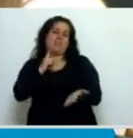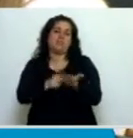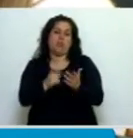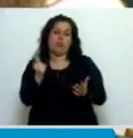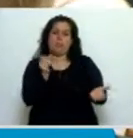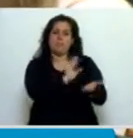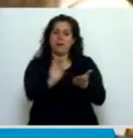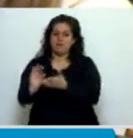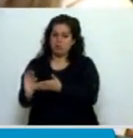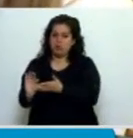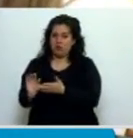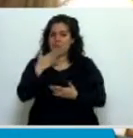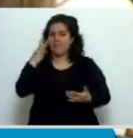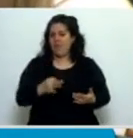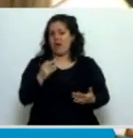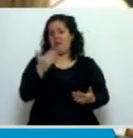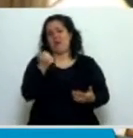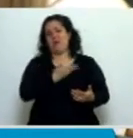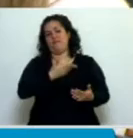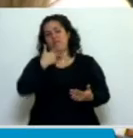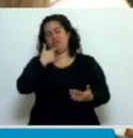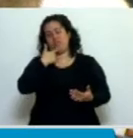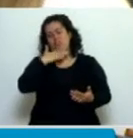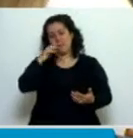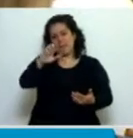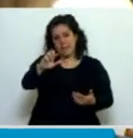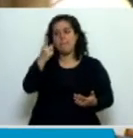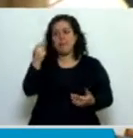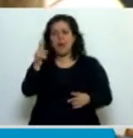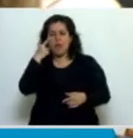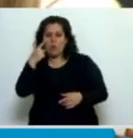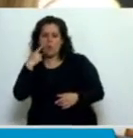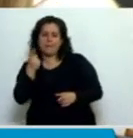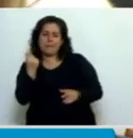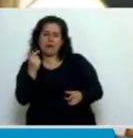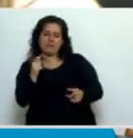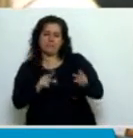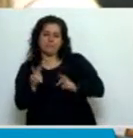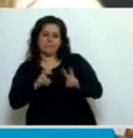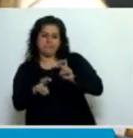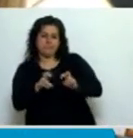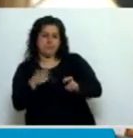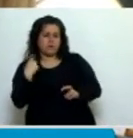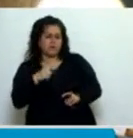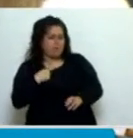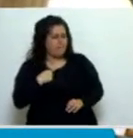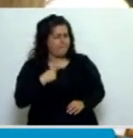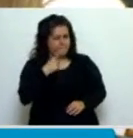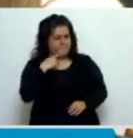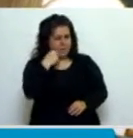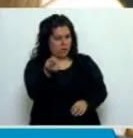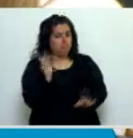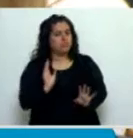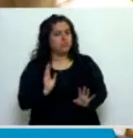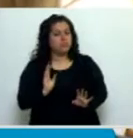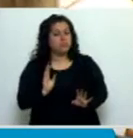inversión que fue de las AFJP durante todo este tiempo para ganar dividendos. Ahora, yo pregunto a esta altura, el Estado